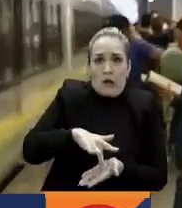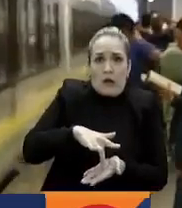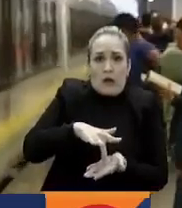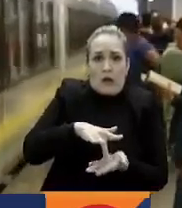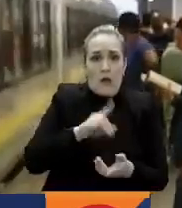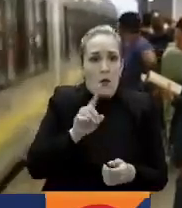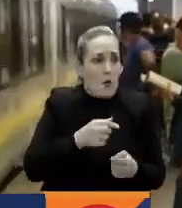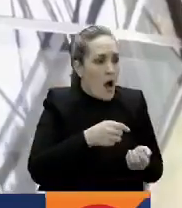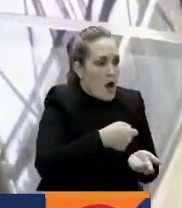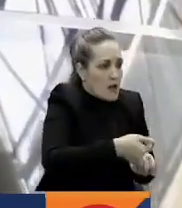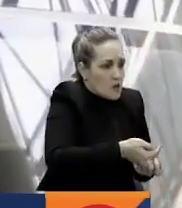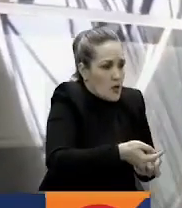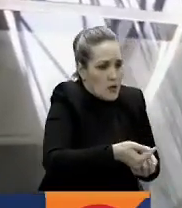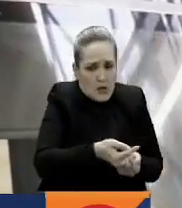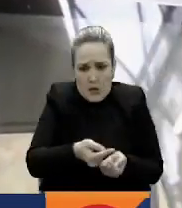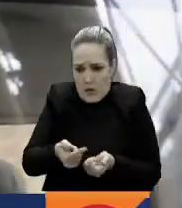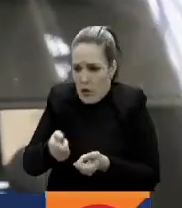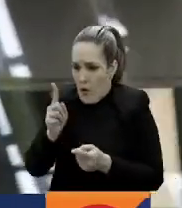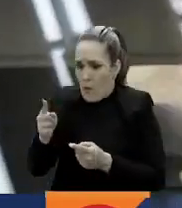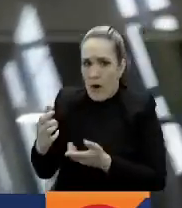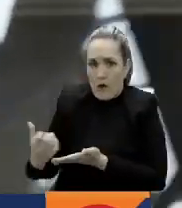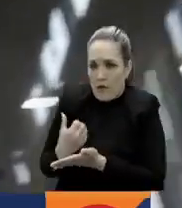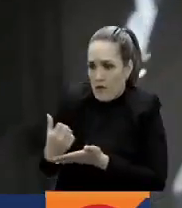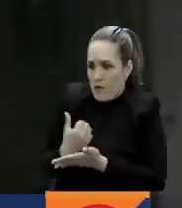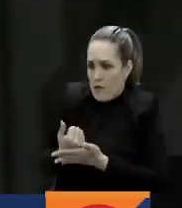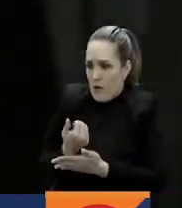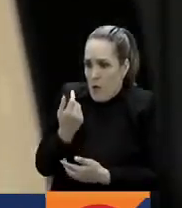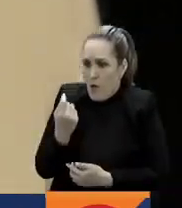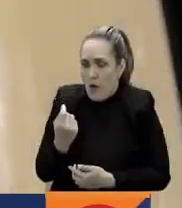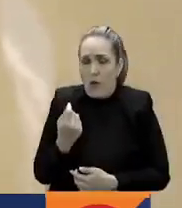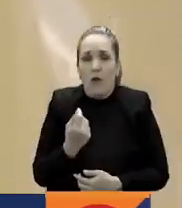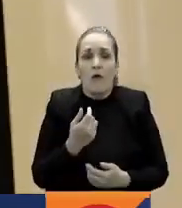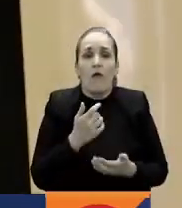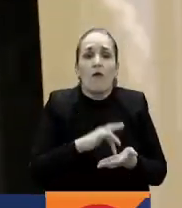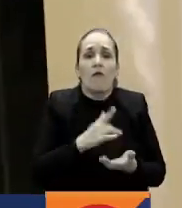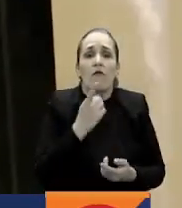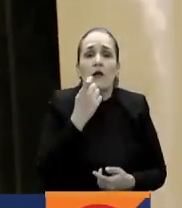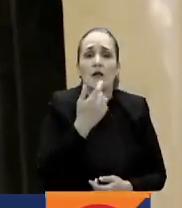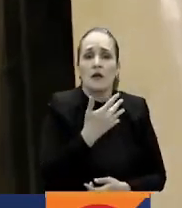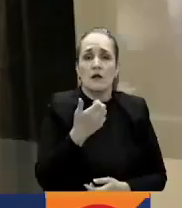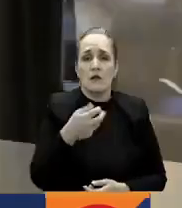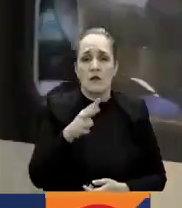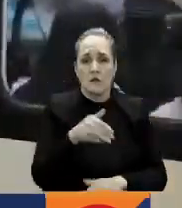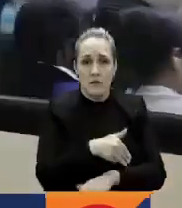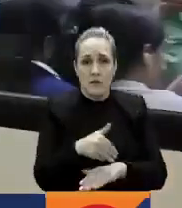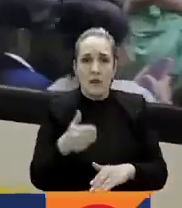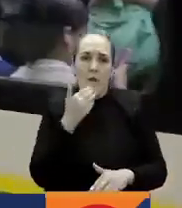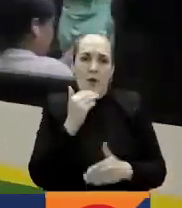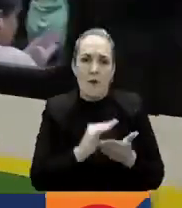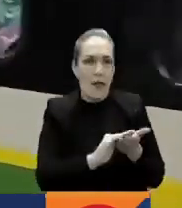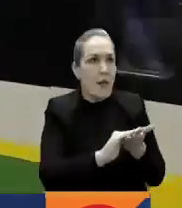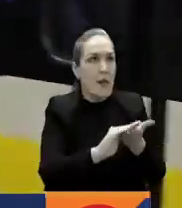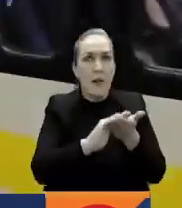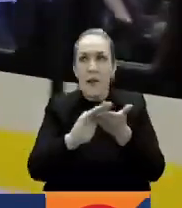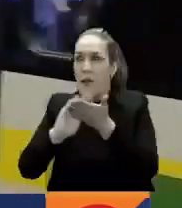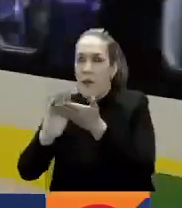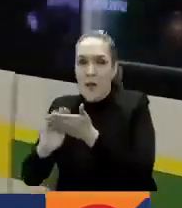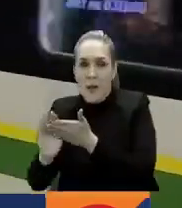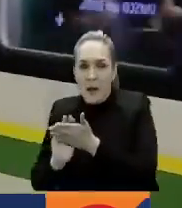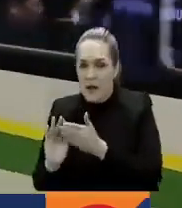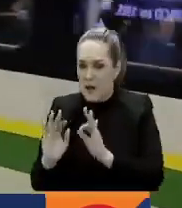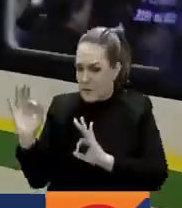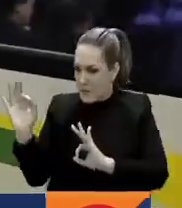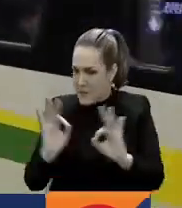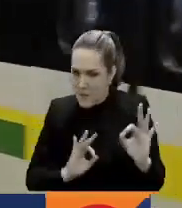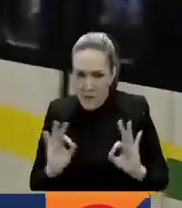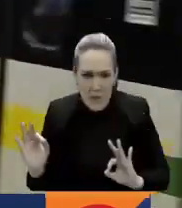de pesos y retrasos en proyectos en materia de infraestructura. Por ejemplo, las intervenciones para mejorar las estaciones, para darle posibilidad,